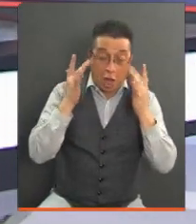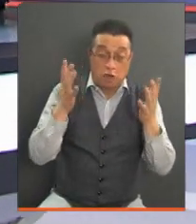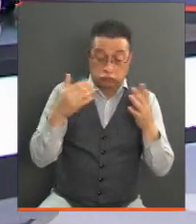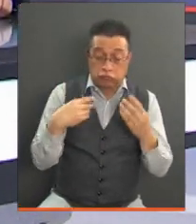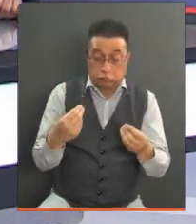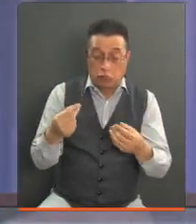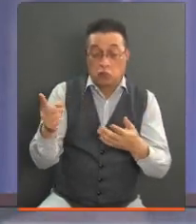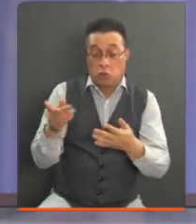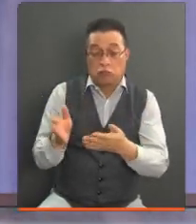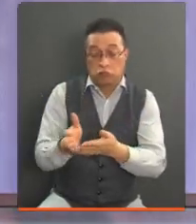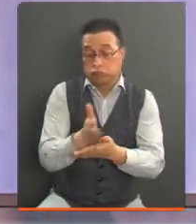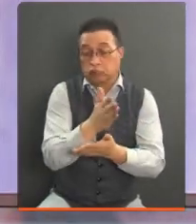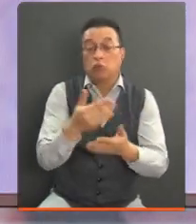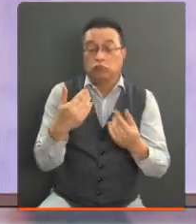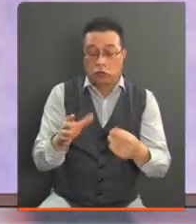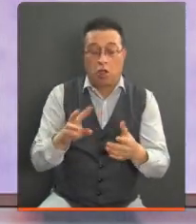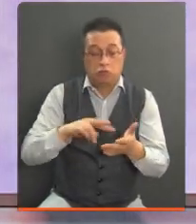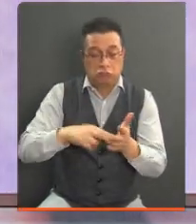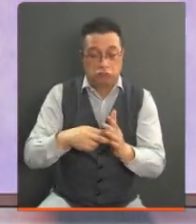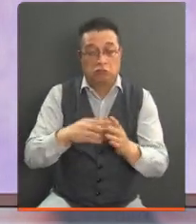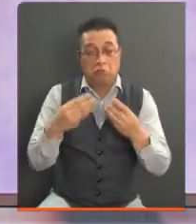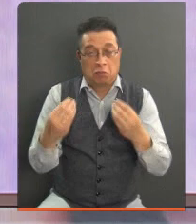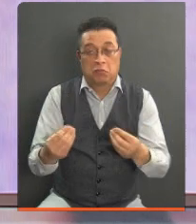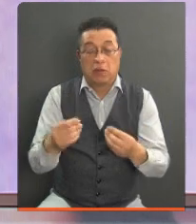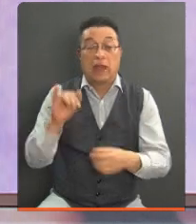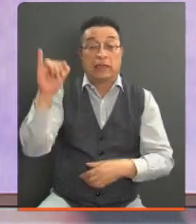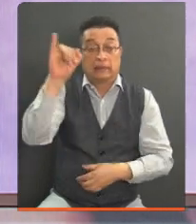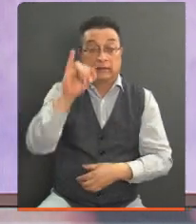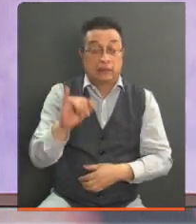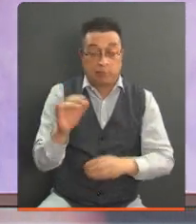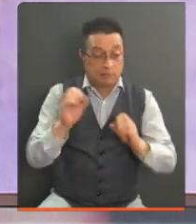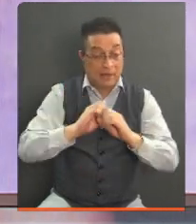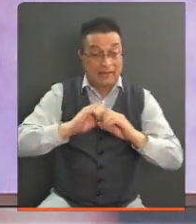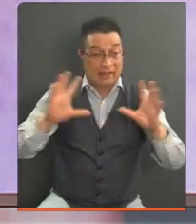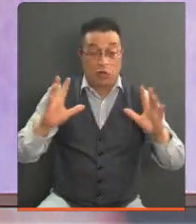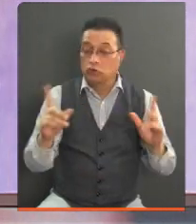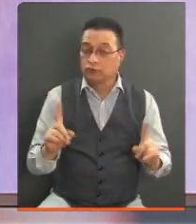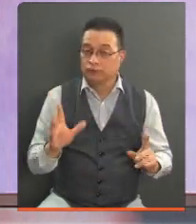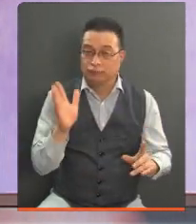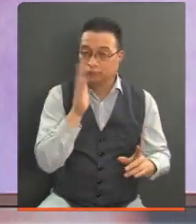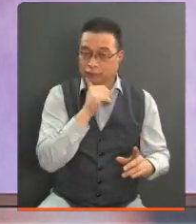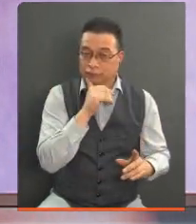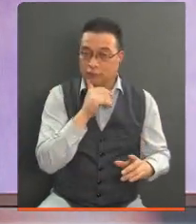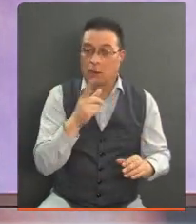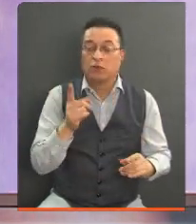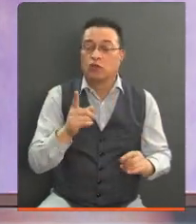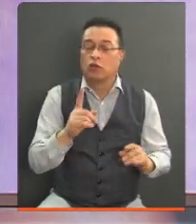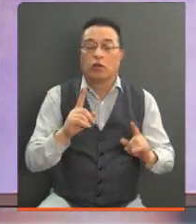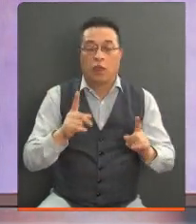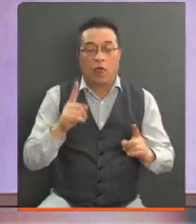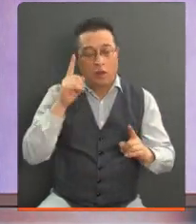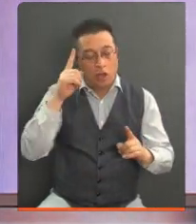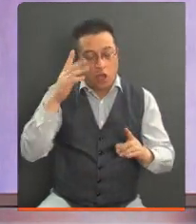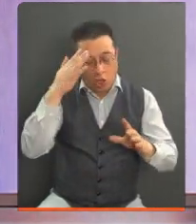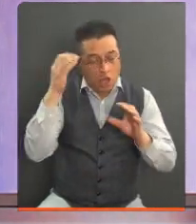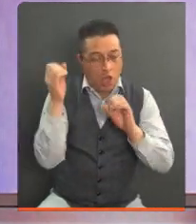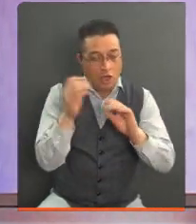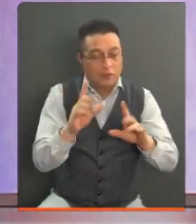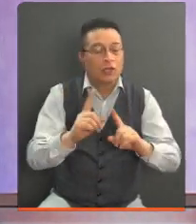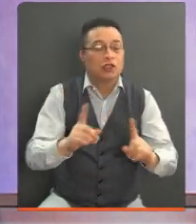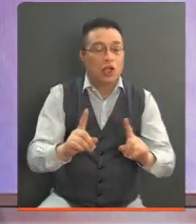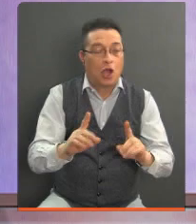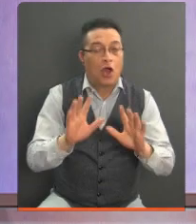soslayado se haya superado el tema de las isapres todavía no está claro pero creo que no hay que desechar lo que